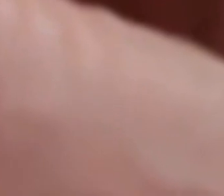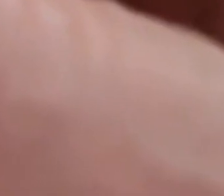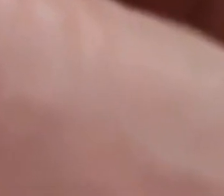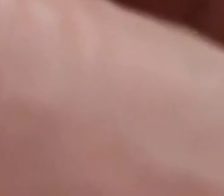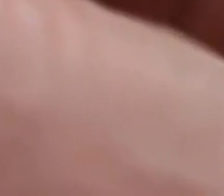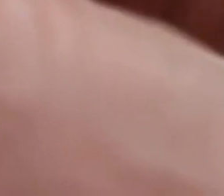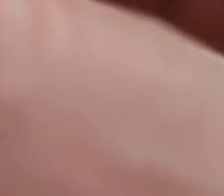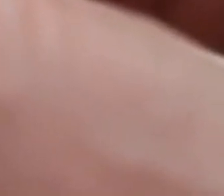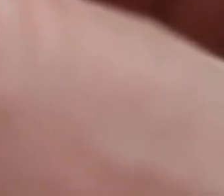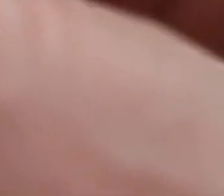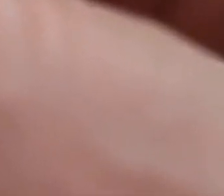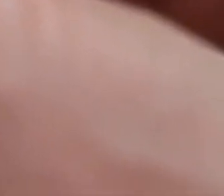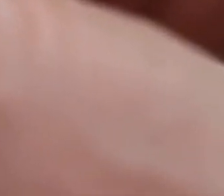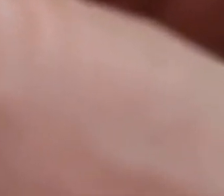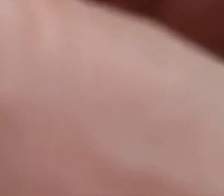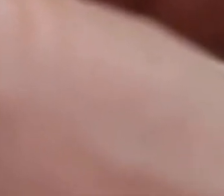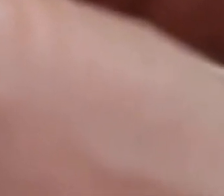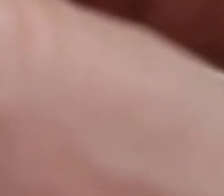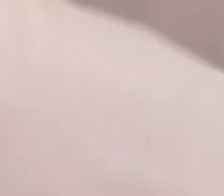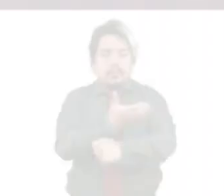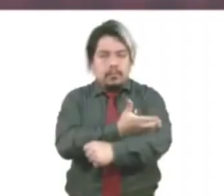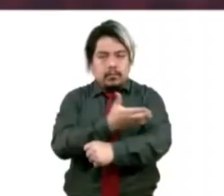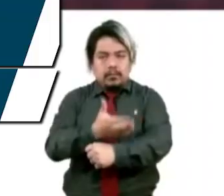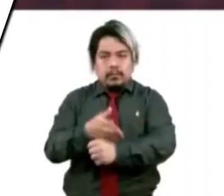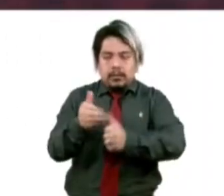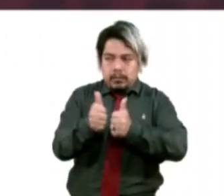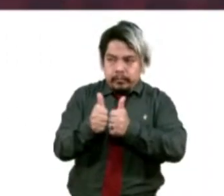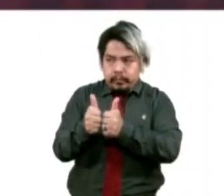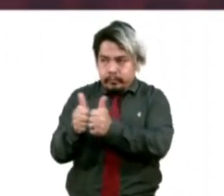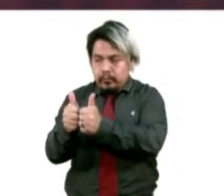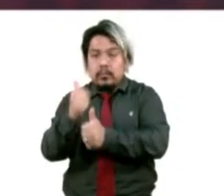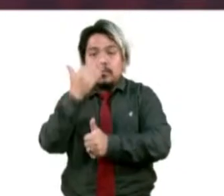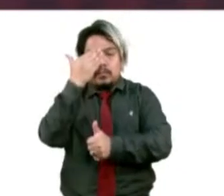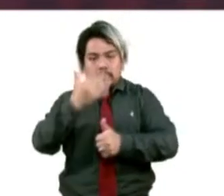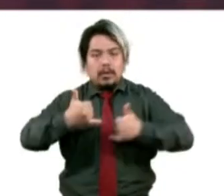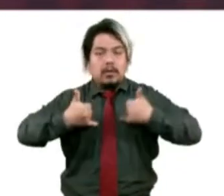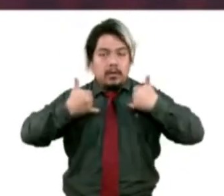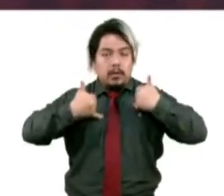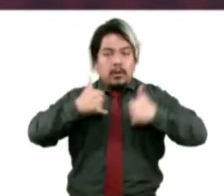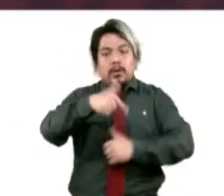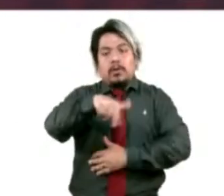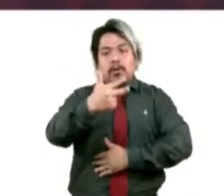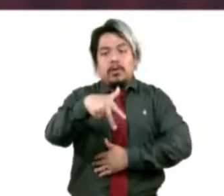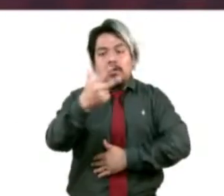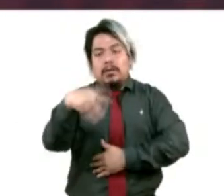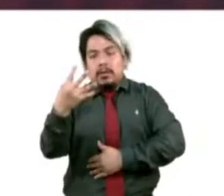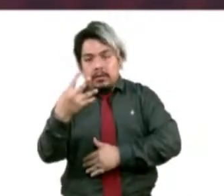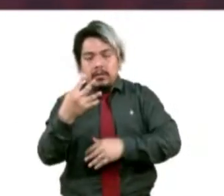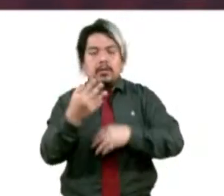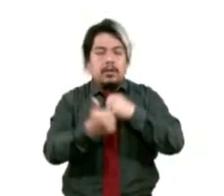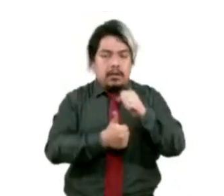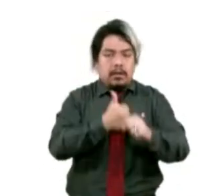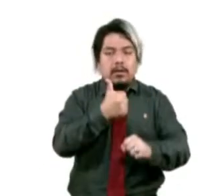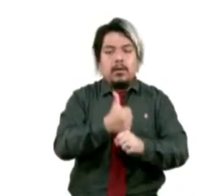Ciudad de México, además de que deberán acudir con un adulto. La primera dosis para jóvenes de 12, 13 y 14 años que estaremos aplicando va